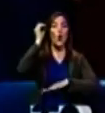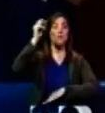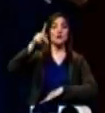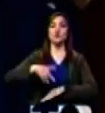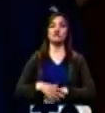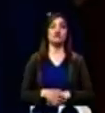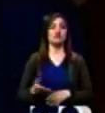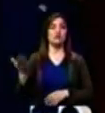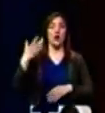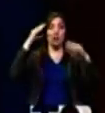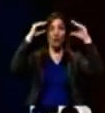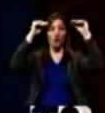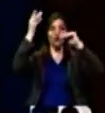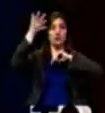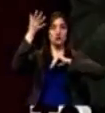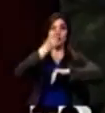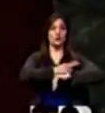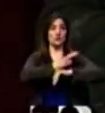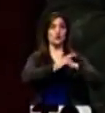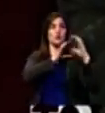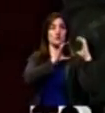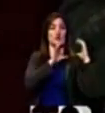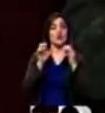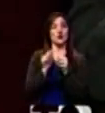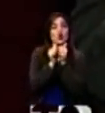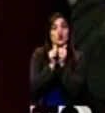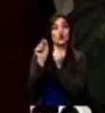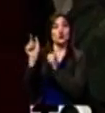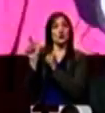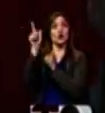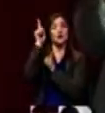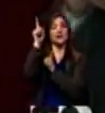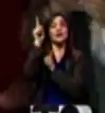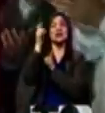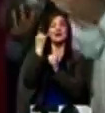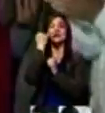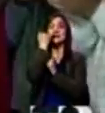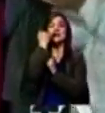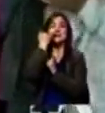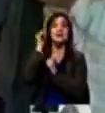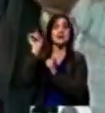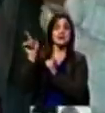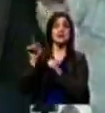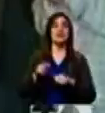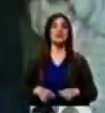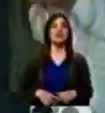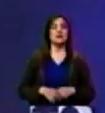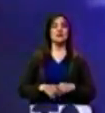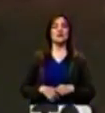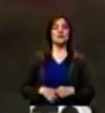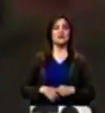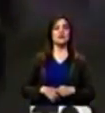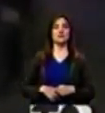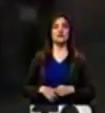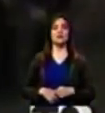Pig fue catedrática de la Universidad San Francisco y es pareja sentimental del entonces líder indígena de oposición, Yacu Pérez Guartambel.